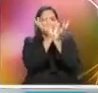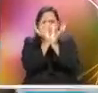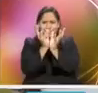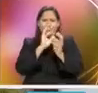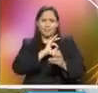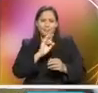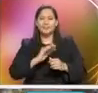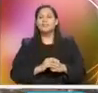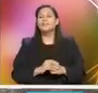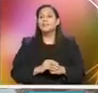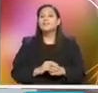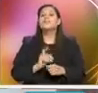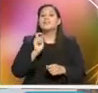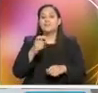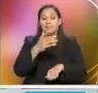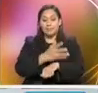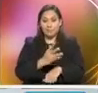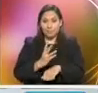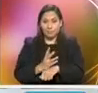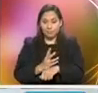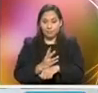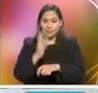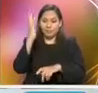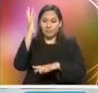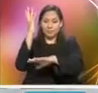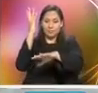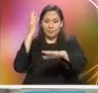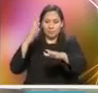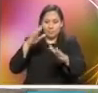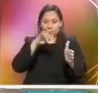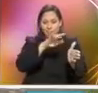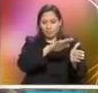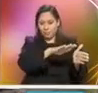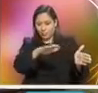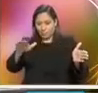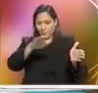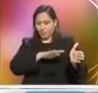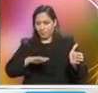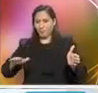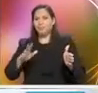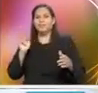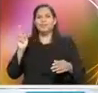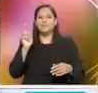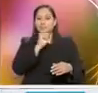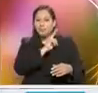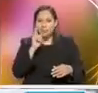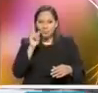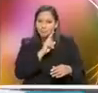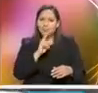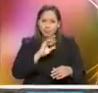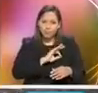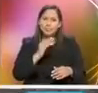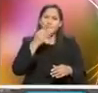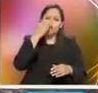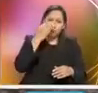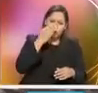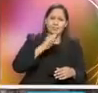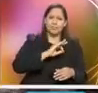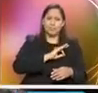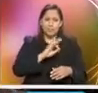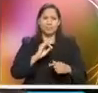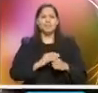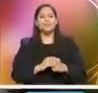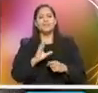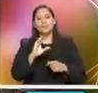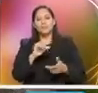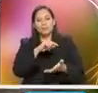A ver, sobre todo las azoteas lo que nos dan son servicios ambientales a escala. Nos permiten tener flores y